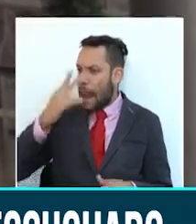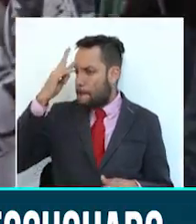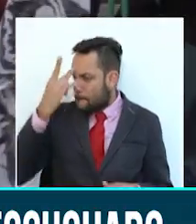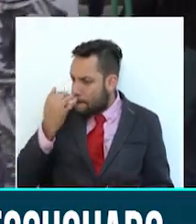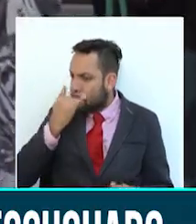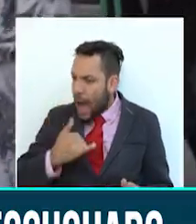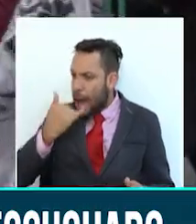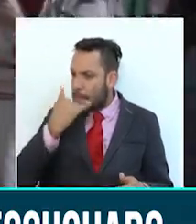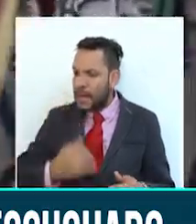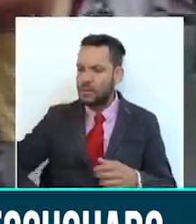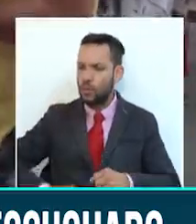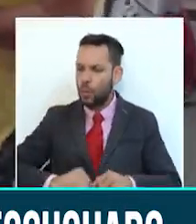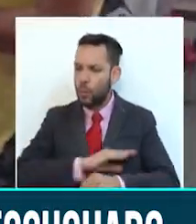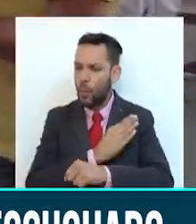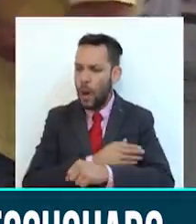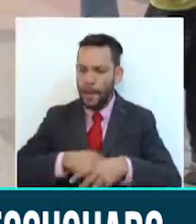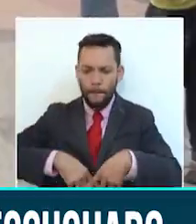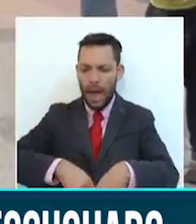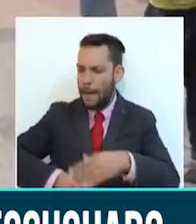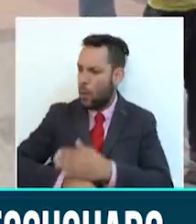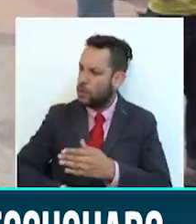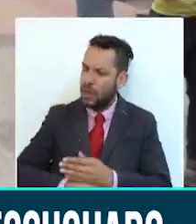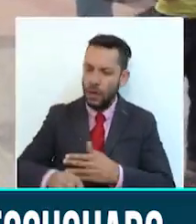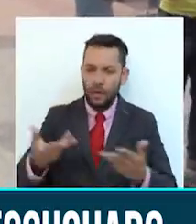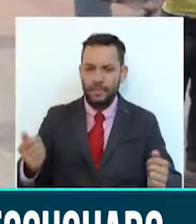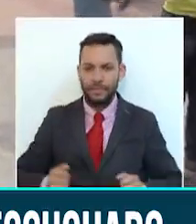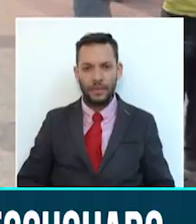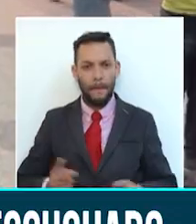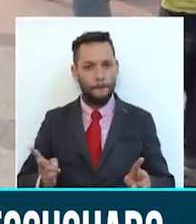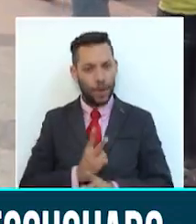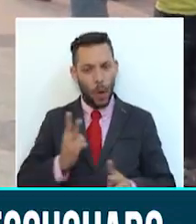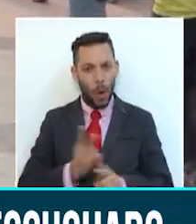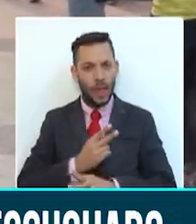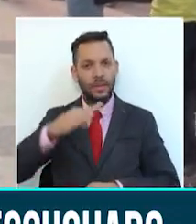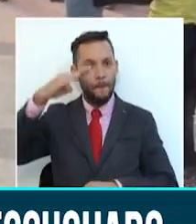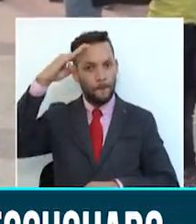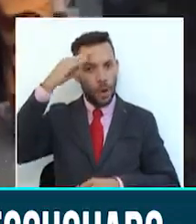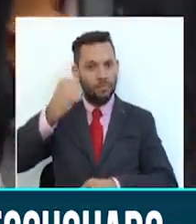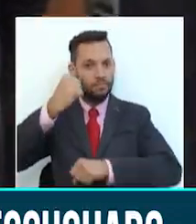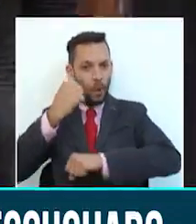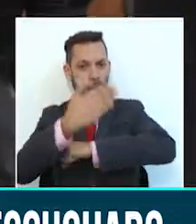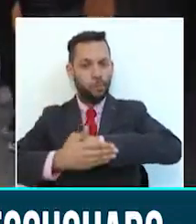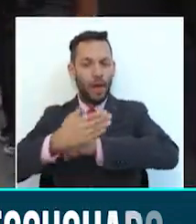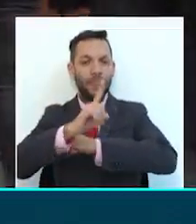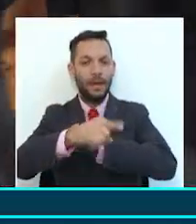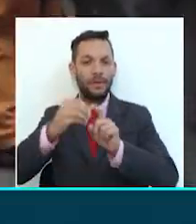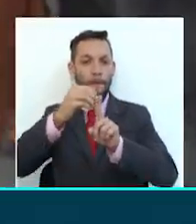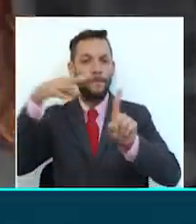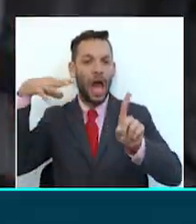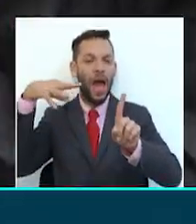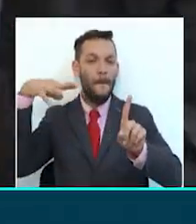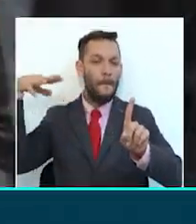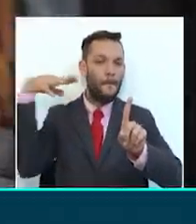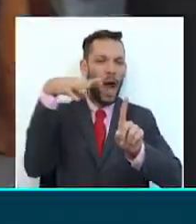fortalecer más el paro nacional en su quinto día. Rechazar la violencia policial ejercida hacia las mujeres en los distintos escenarios